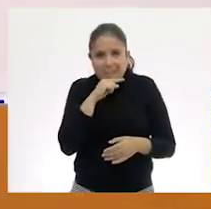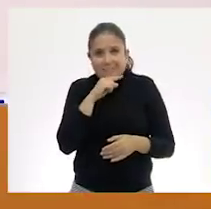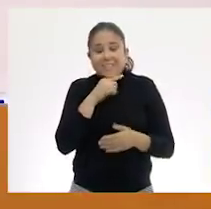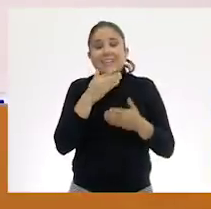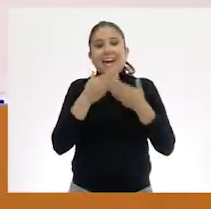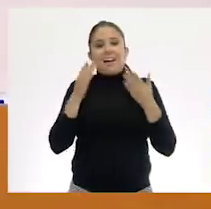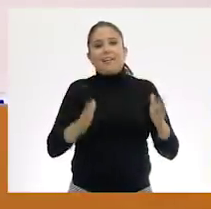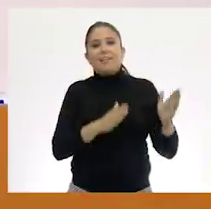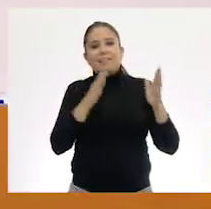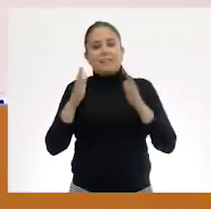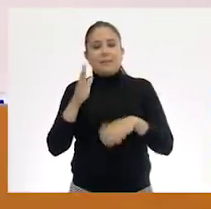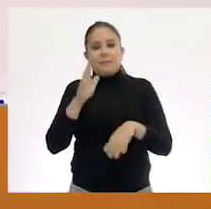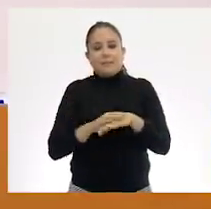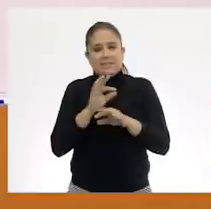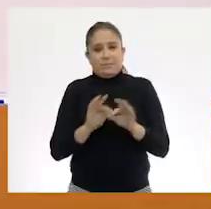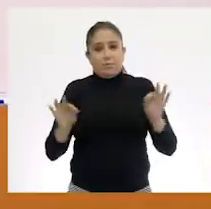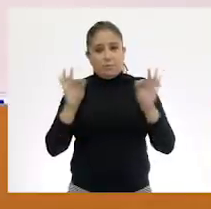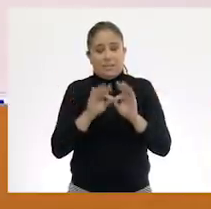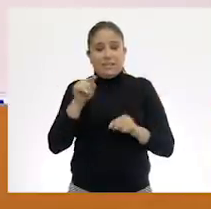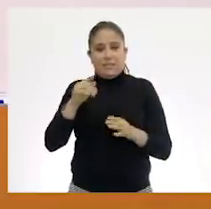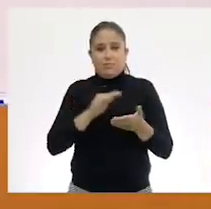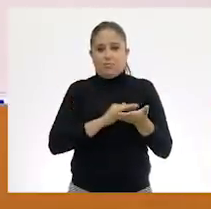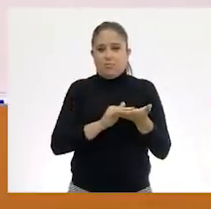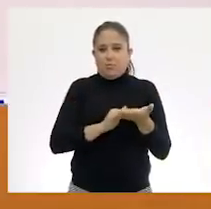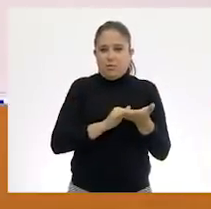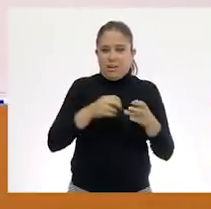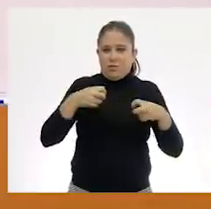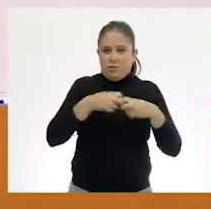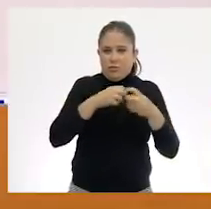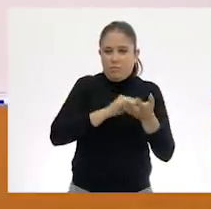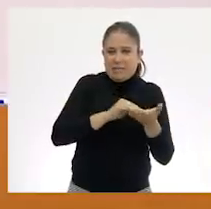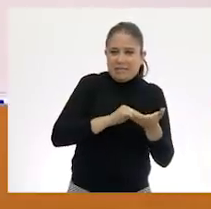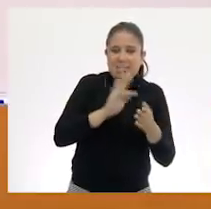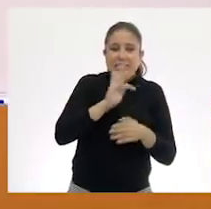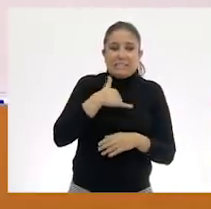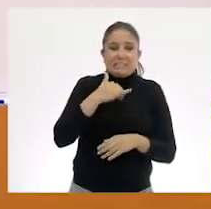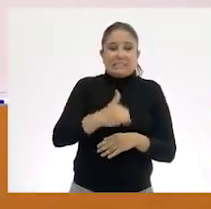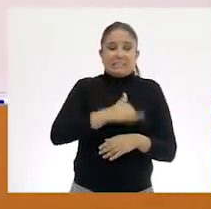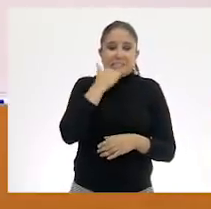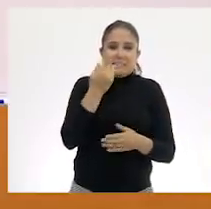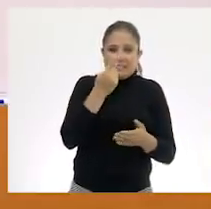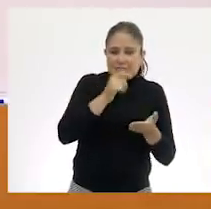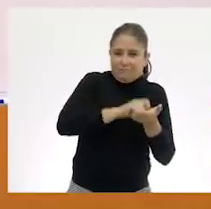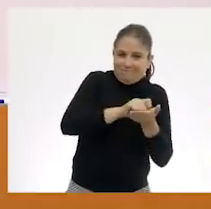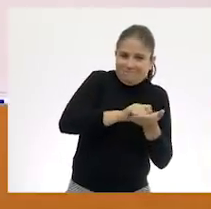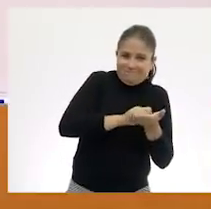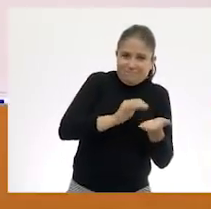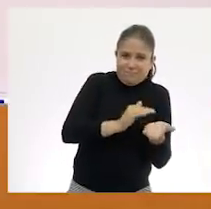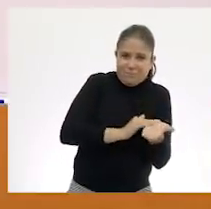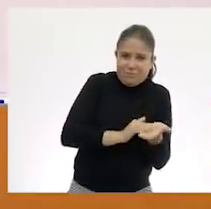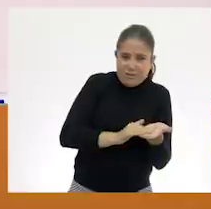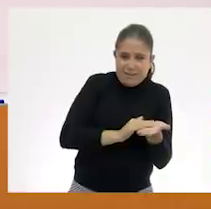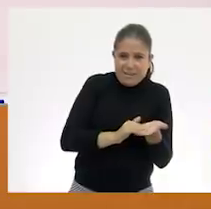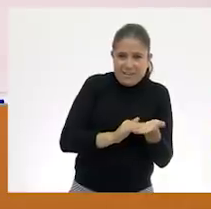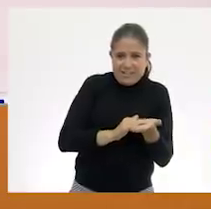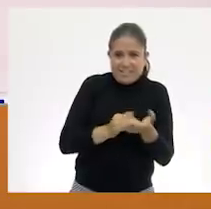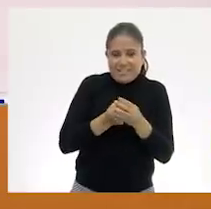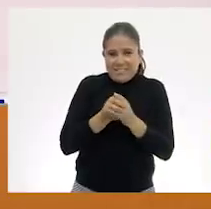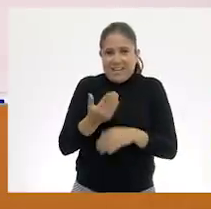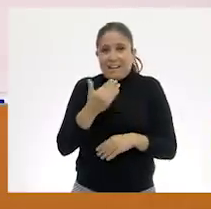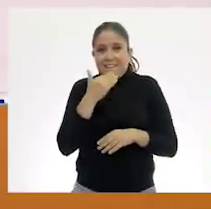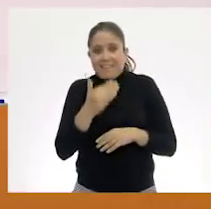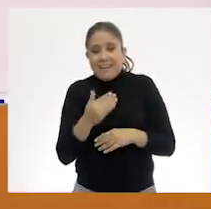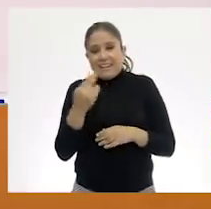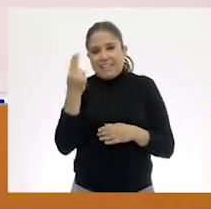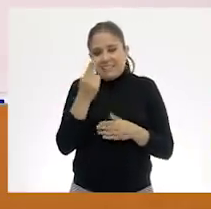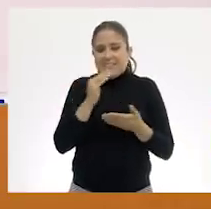también puse como prioritario el borrador, porque es muy probable que me vaya a equivocar. Entonces, para que todo salga muy bien,